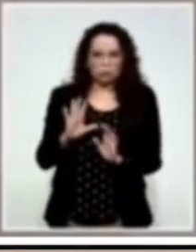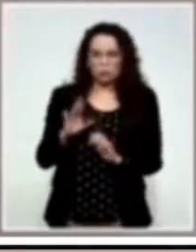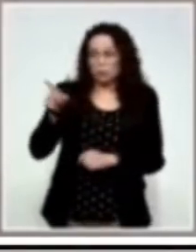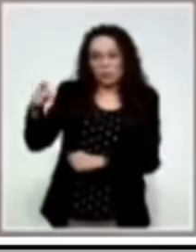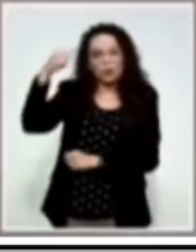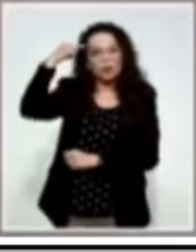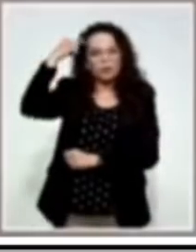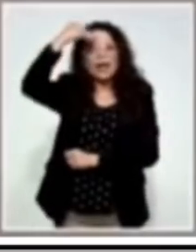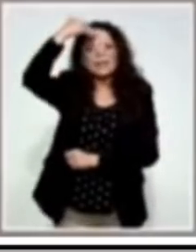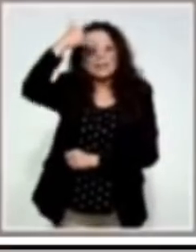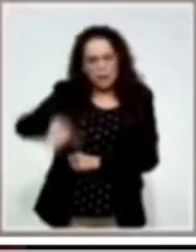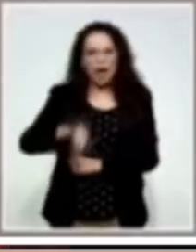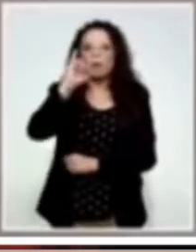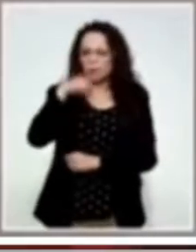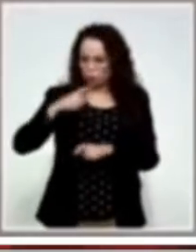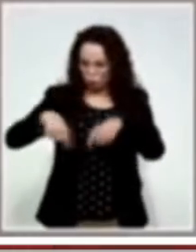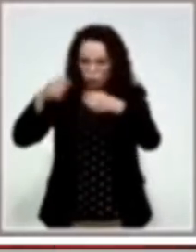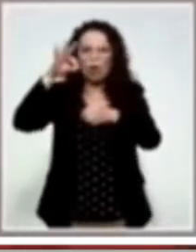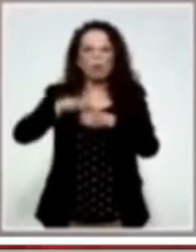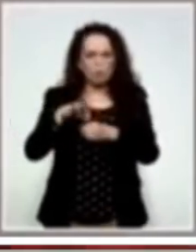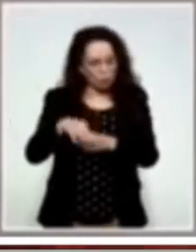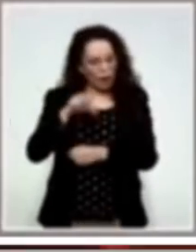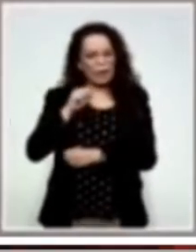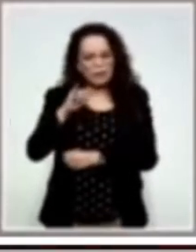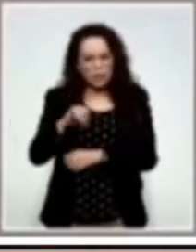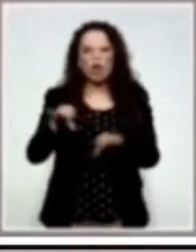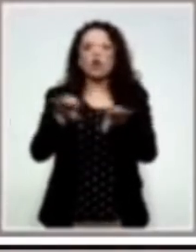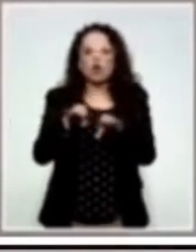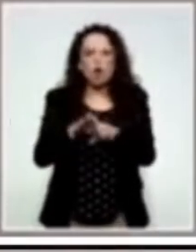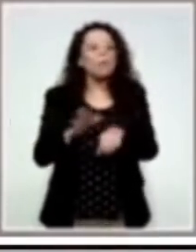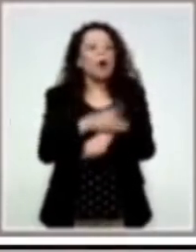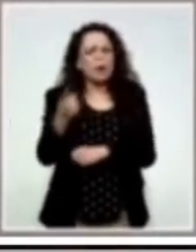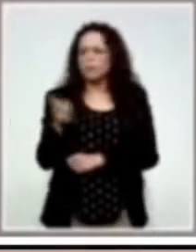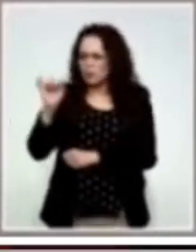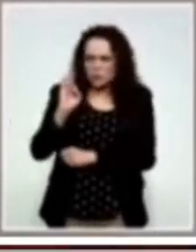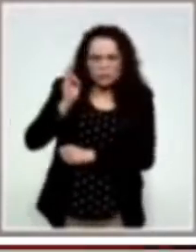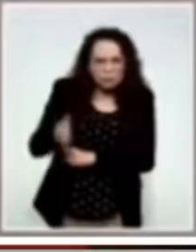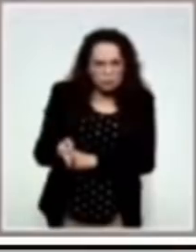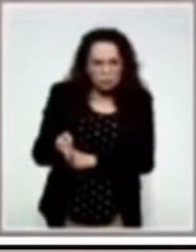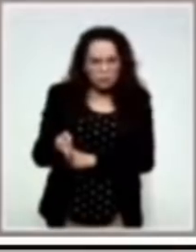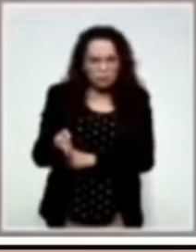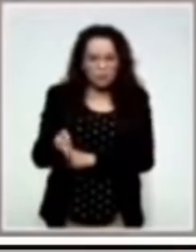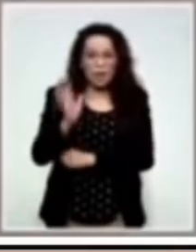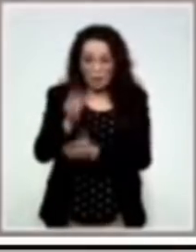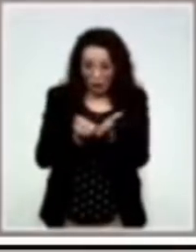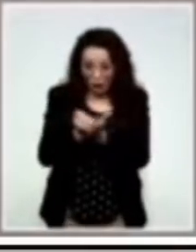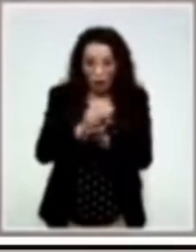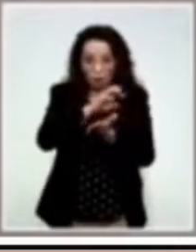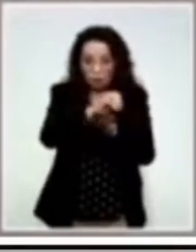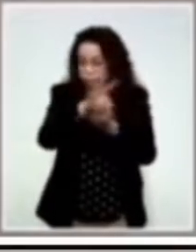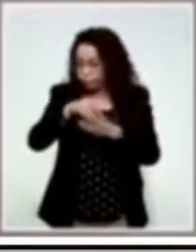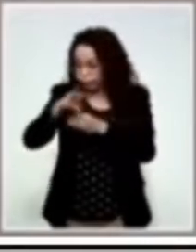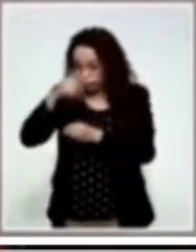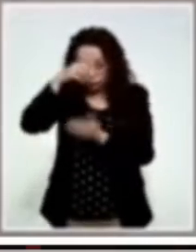qué votó y cómo votó y por qué votó como lo hizo, y por qué votó los resolutivos como los votó, y por qué votó el acta de